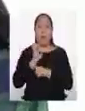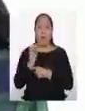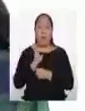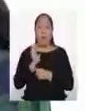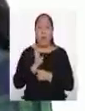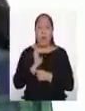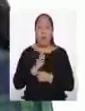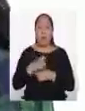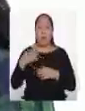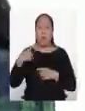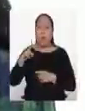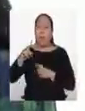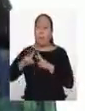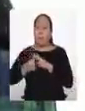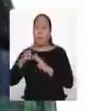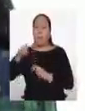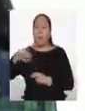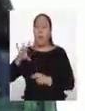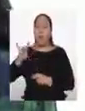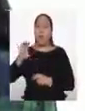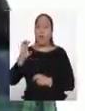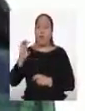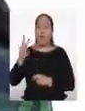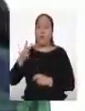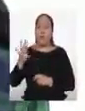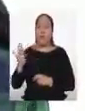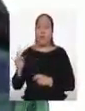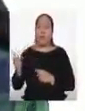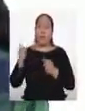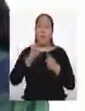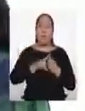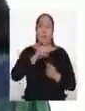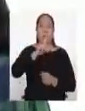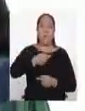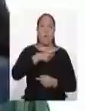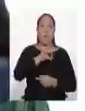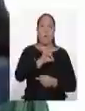se prolongó desde 1828 hasta